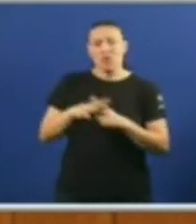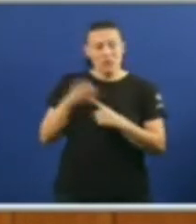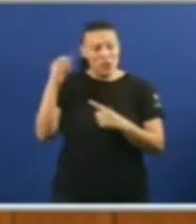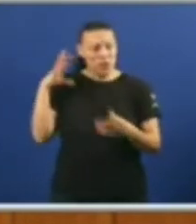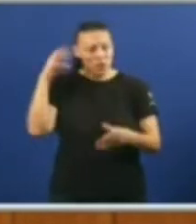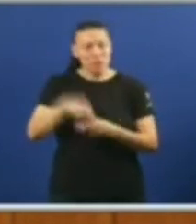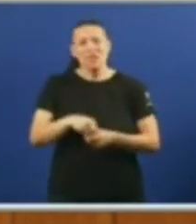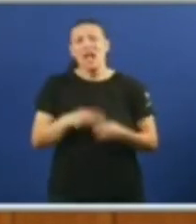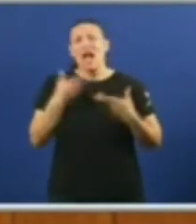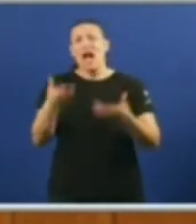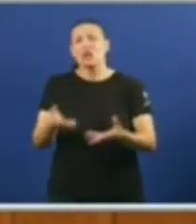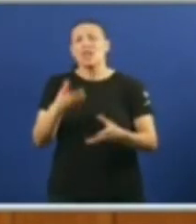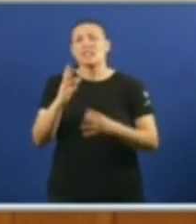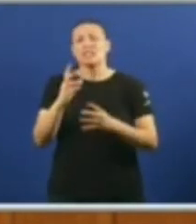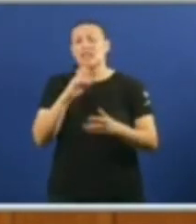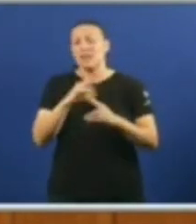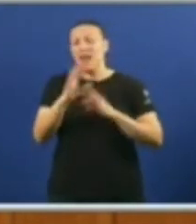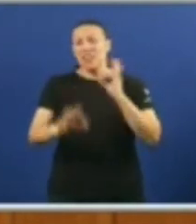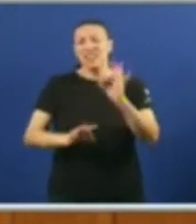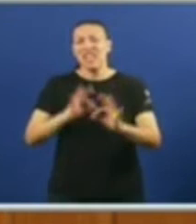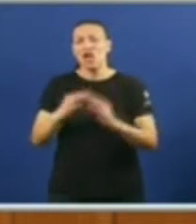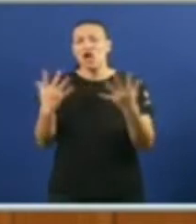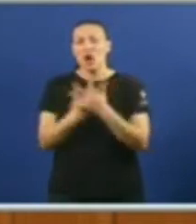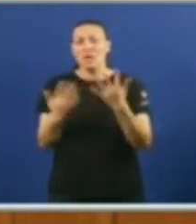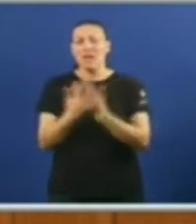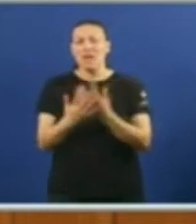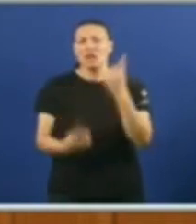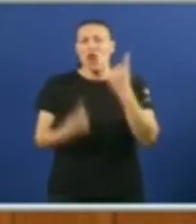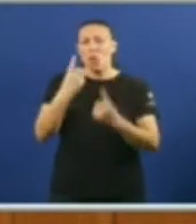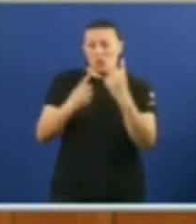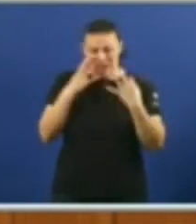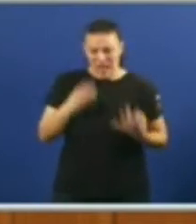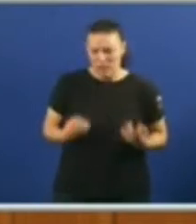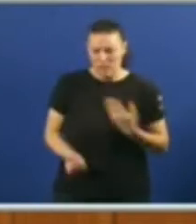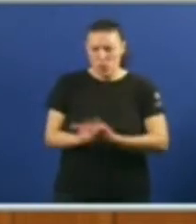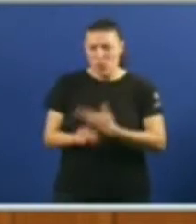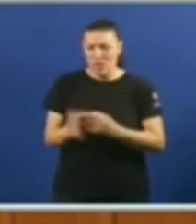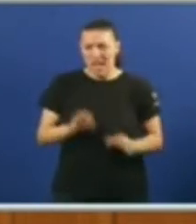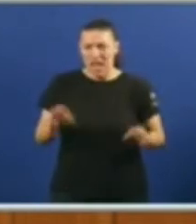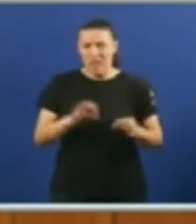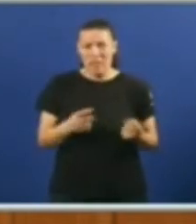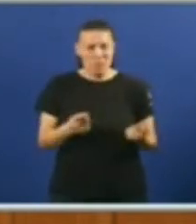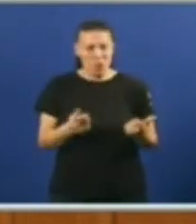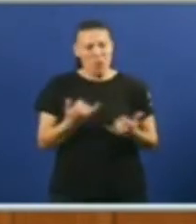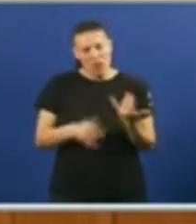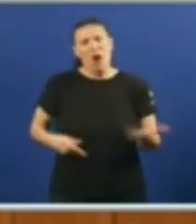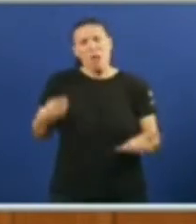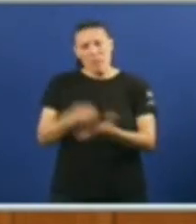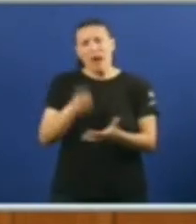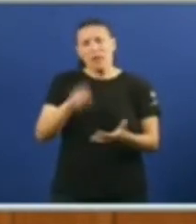luz as axudas a ciclos combinados, por certos, moitos deles que non producen absolutamente casi nada, pero lle estamos